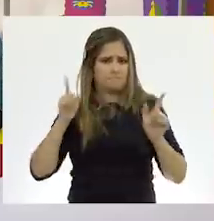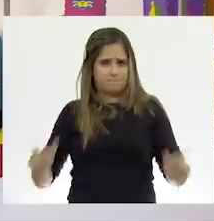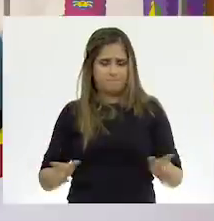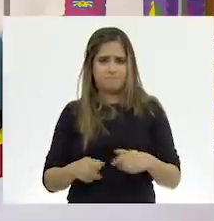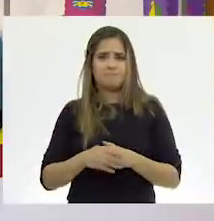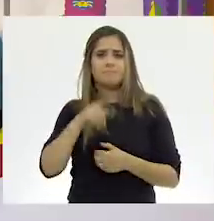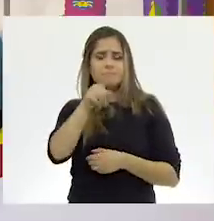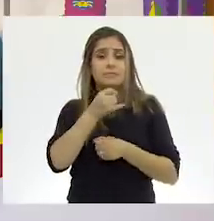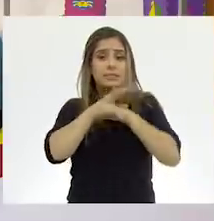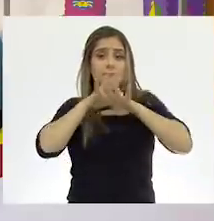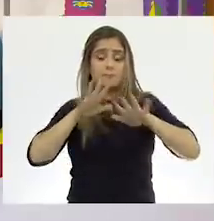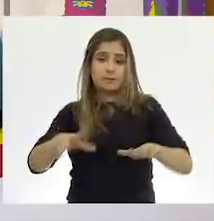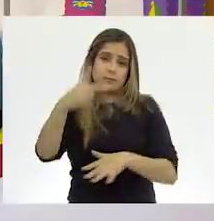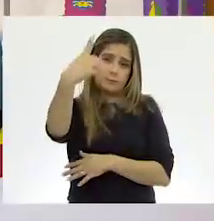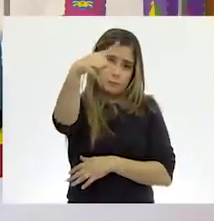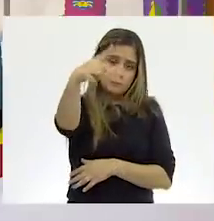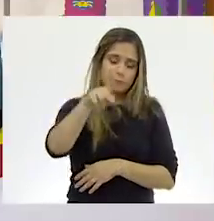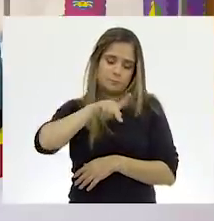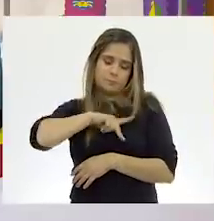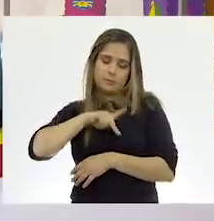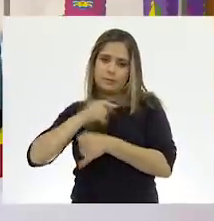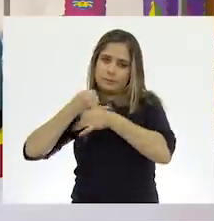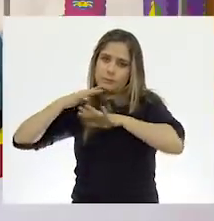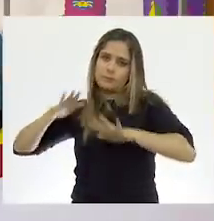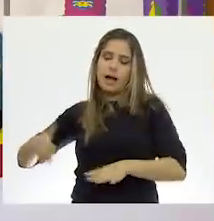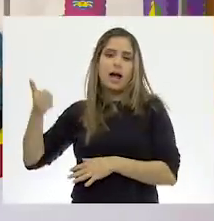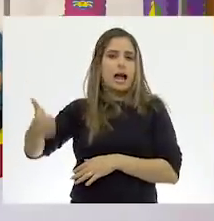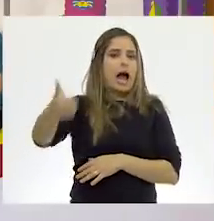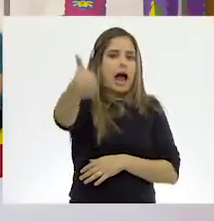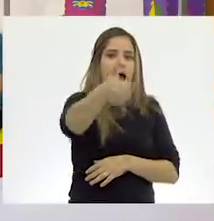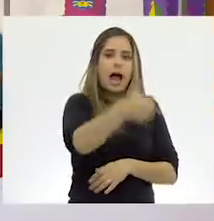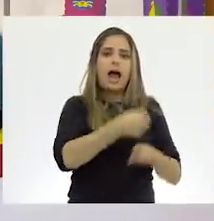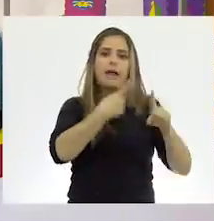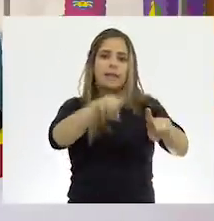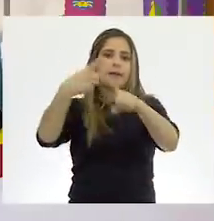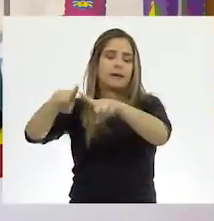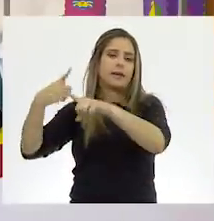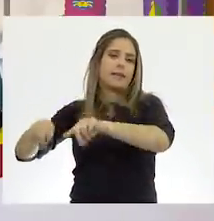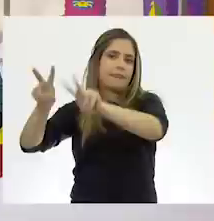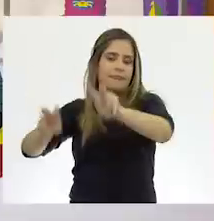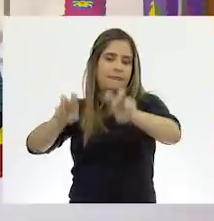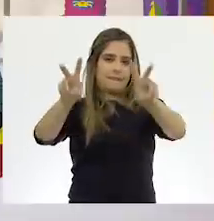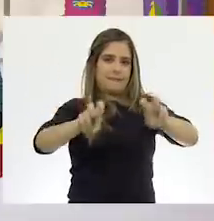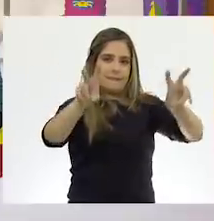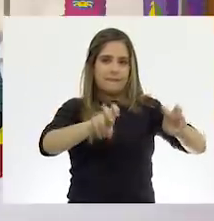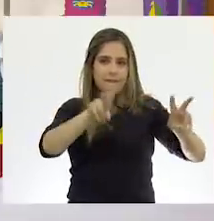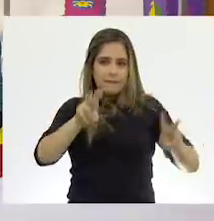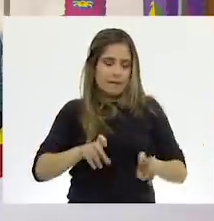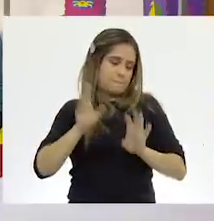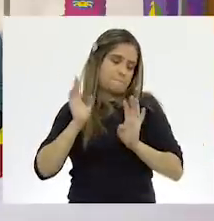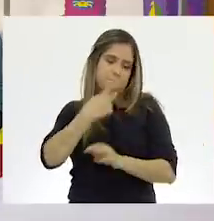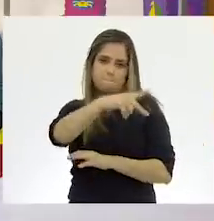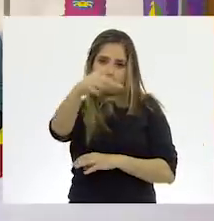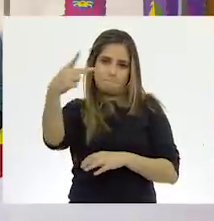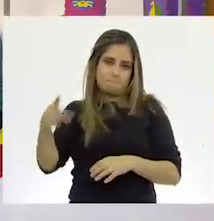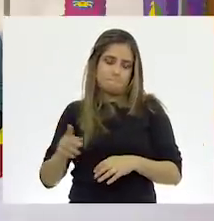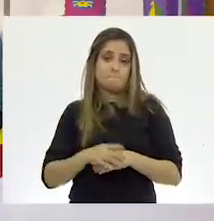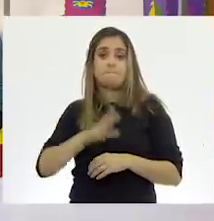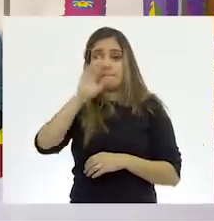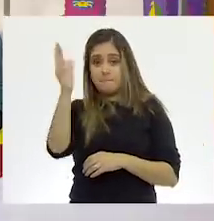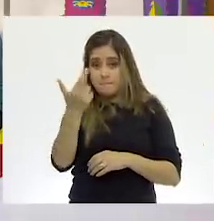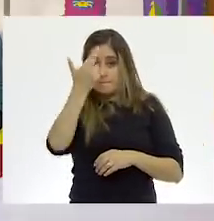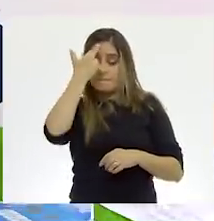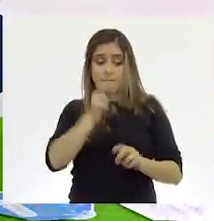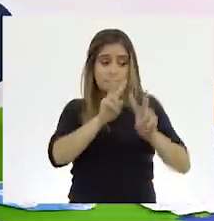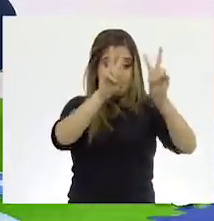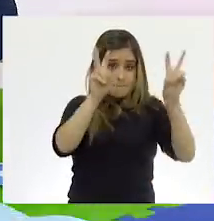información ustedes y nosotros. Por eso, cada quien decidirá tal vez los dibujos arriba, el título más abajo. Pero siempre recuerda que los títulos y